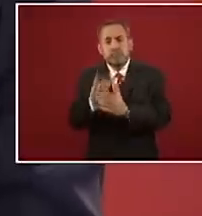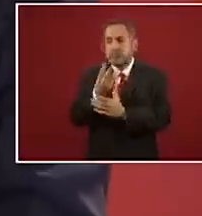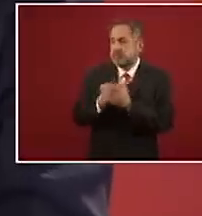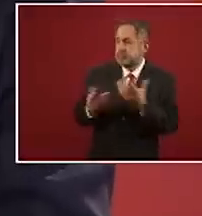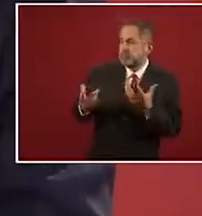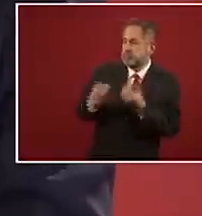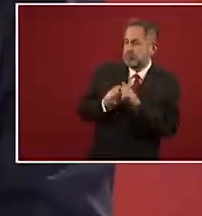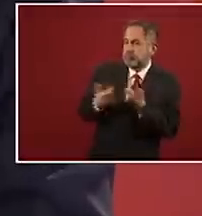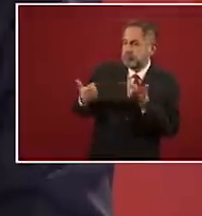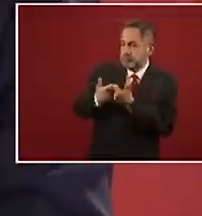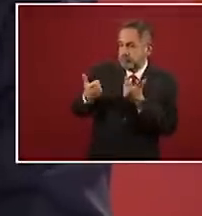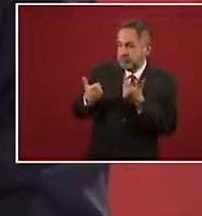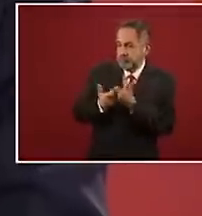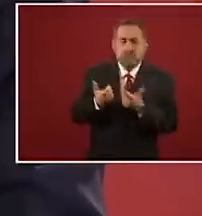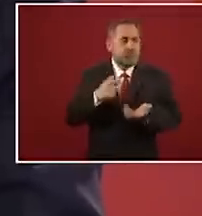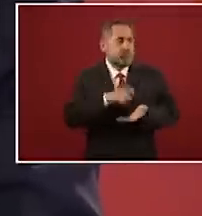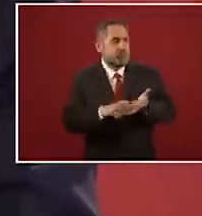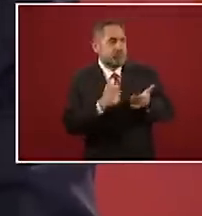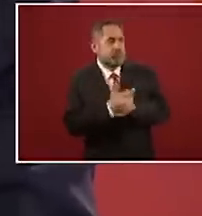No descartamos eso.